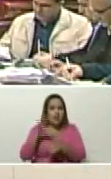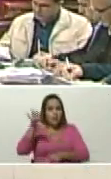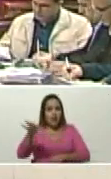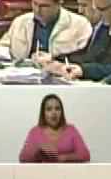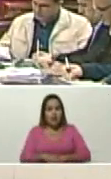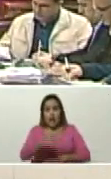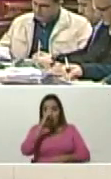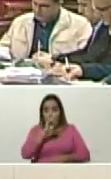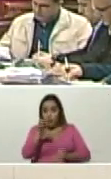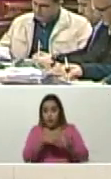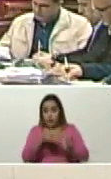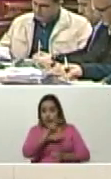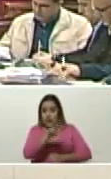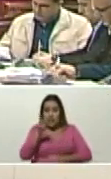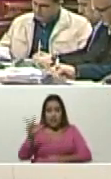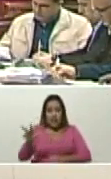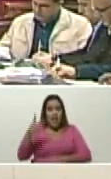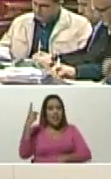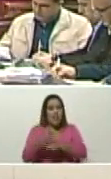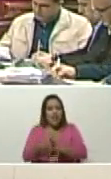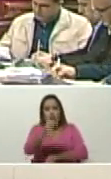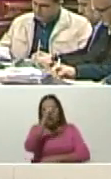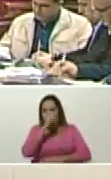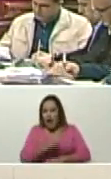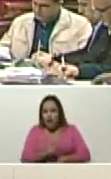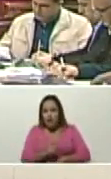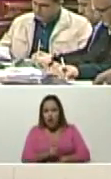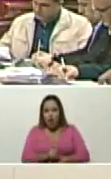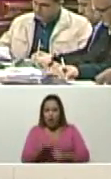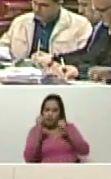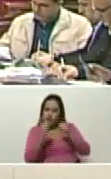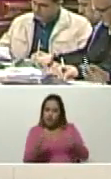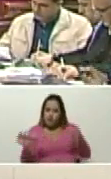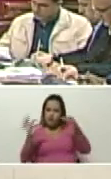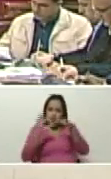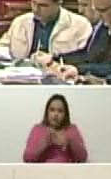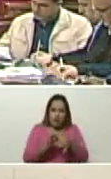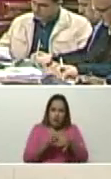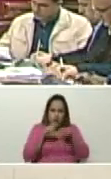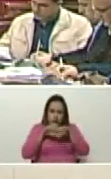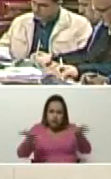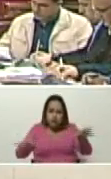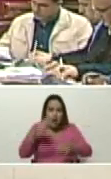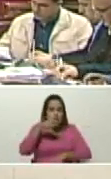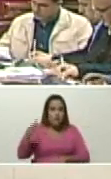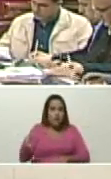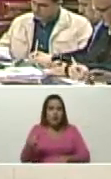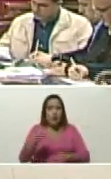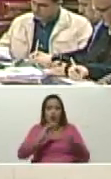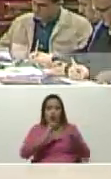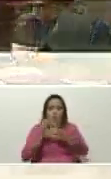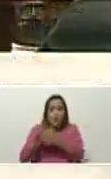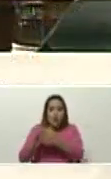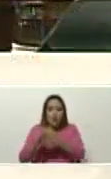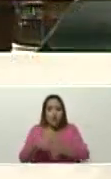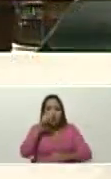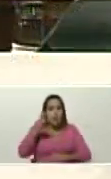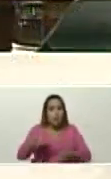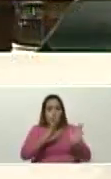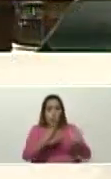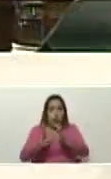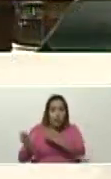año 2023 tiene que ser un año de consolidación y expansión del poder comunal de Venezuela, del poder popular